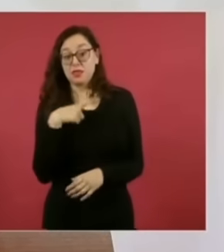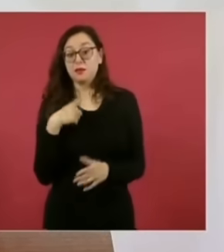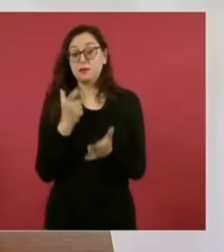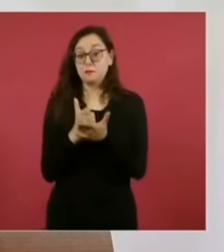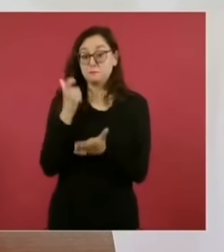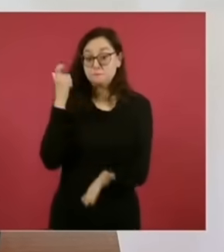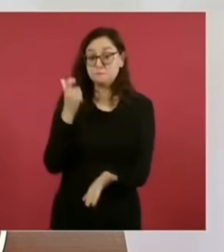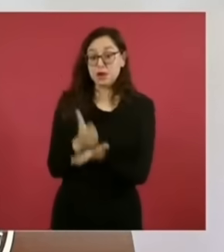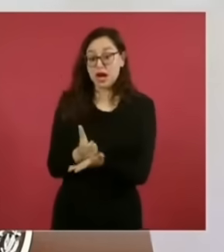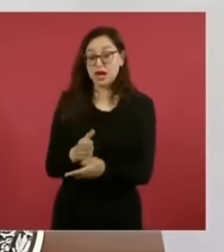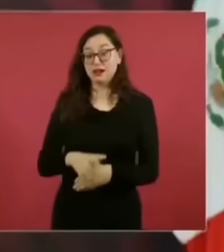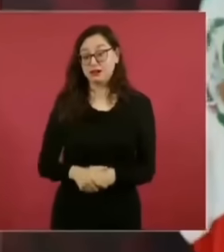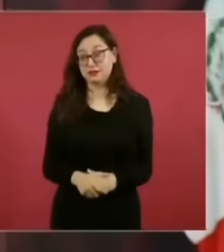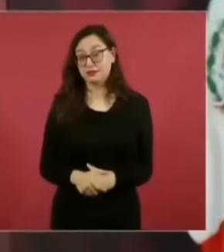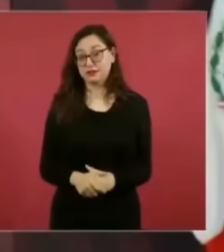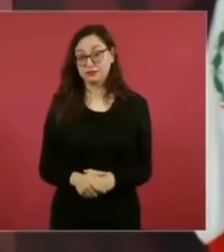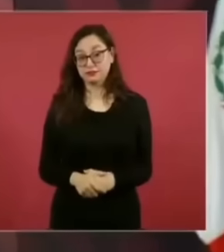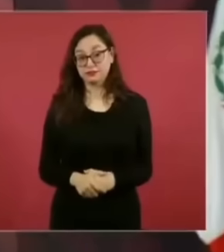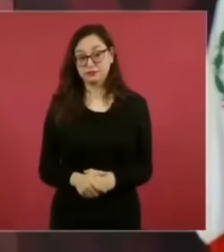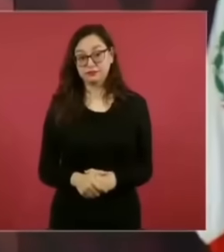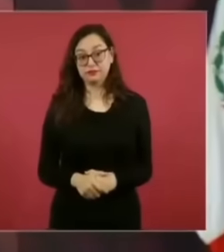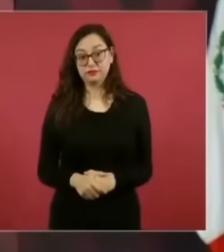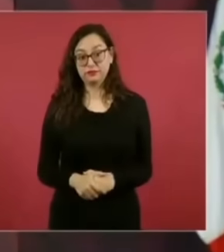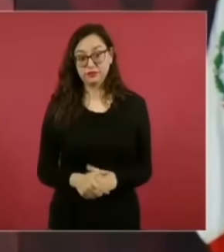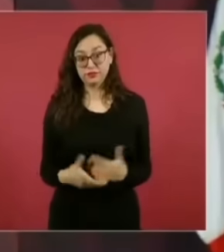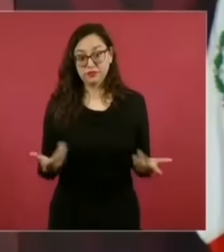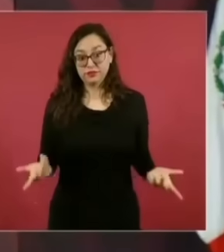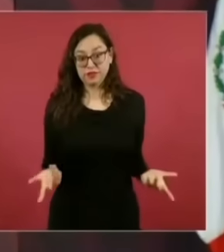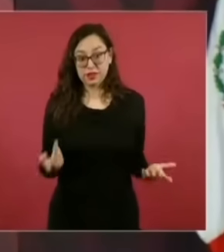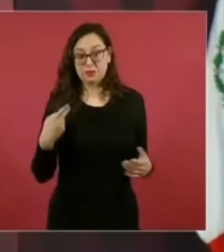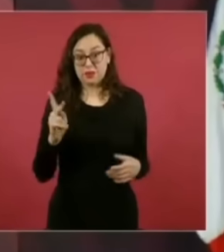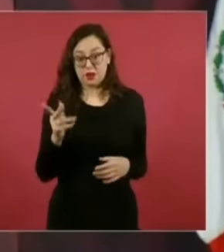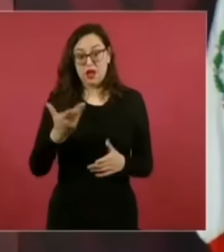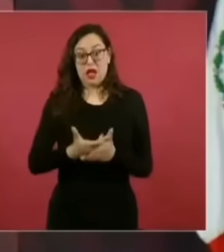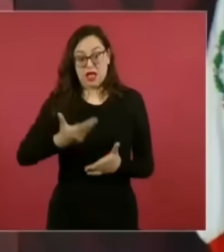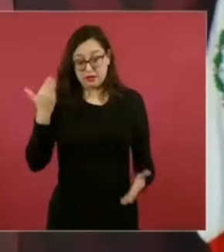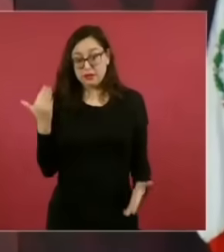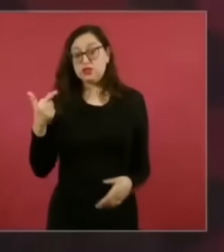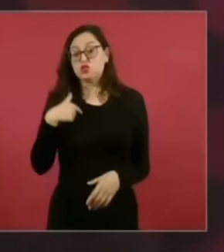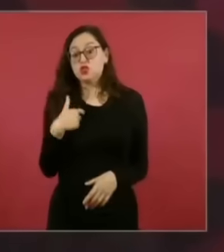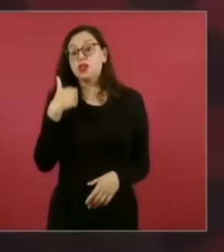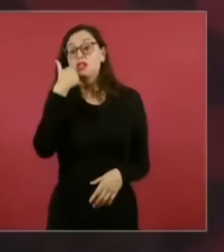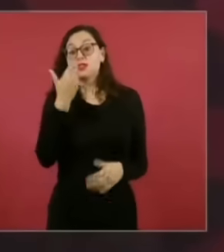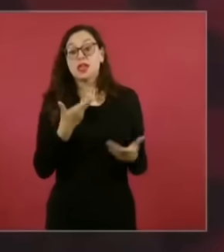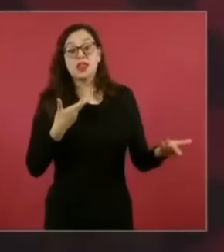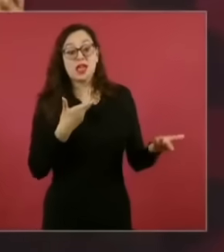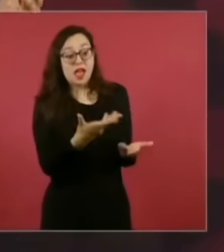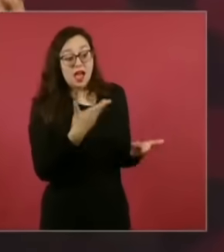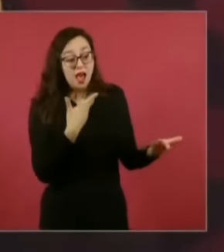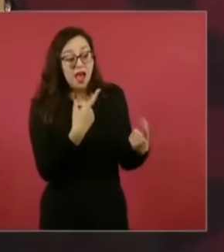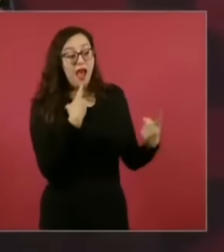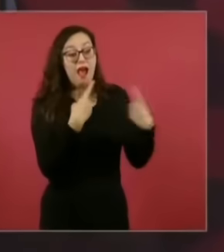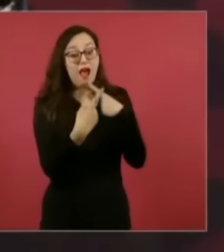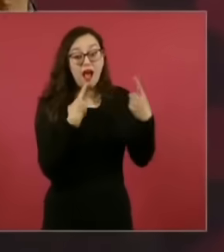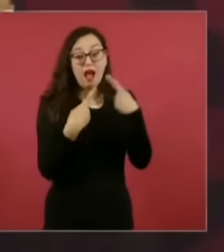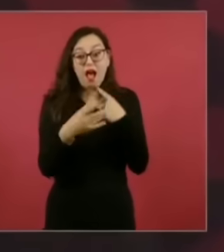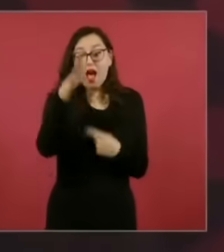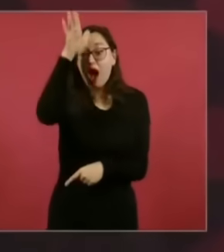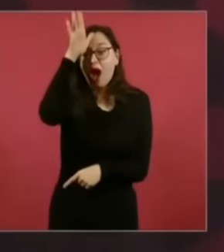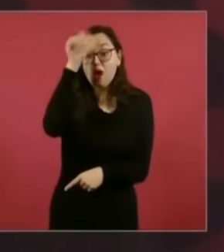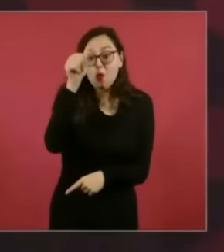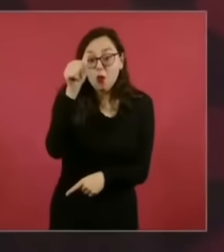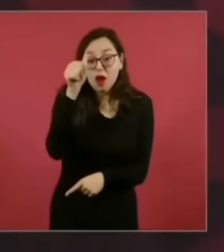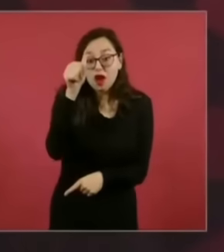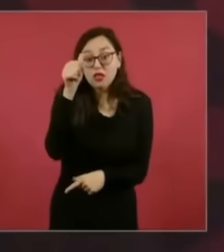Pero no pueden decir que no hubo diálogo, que no se buscó un